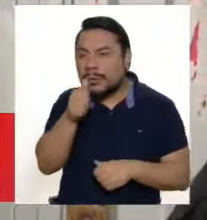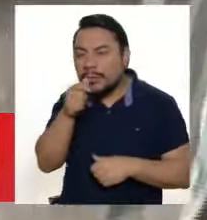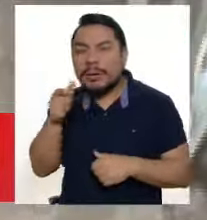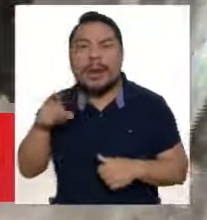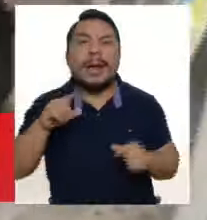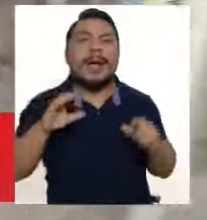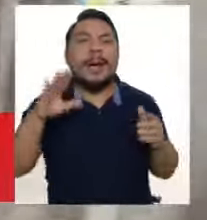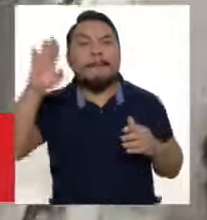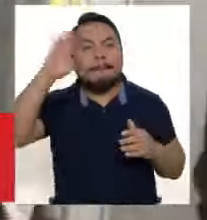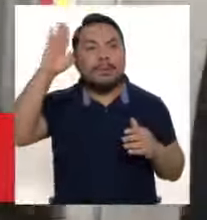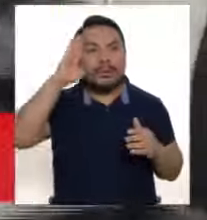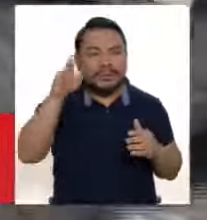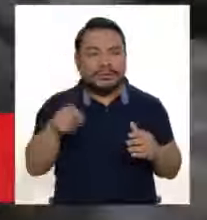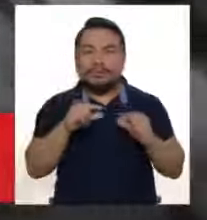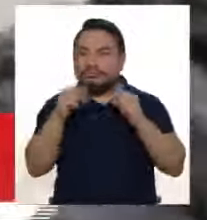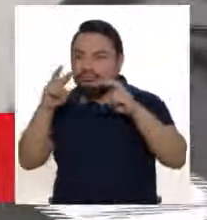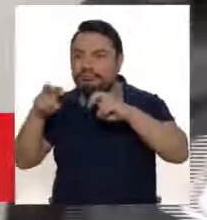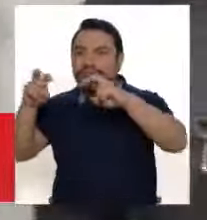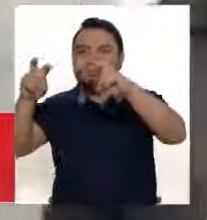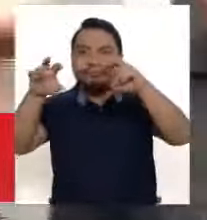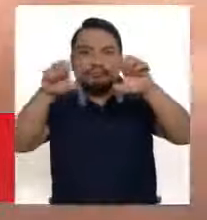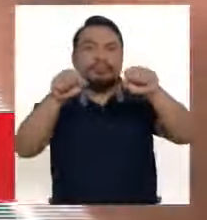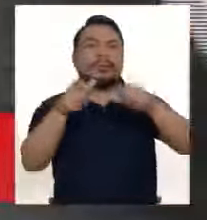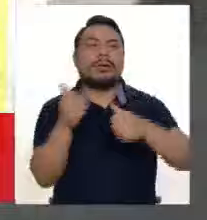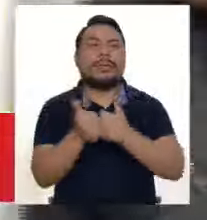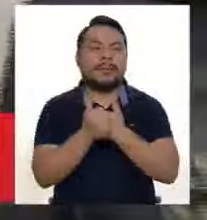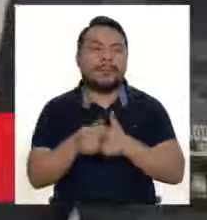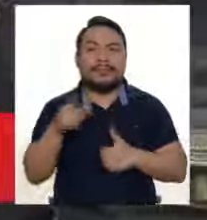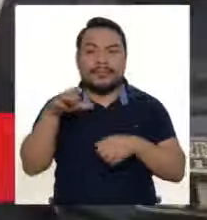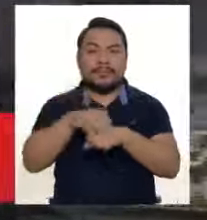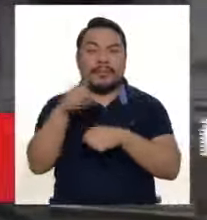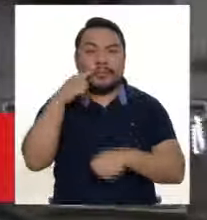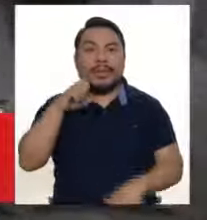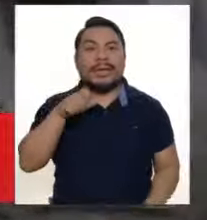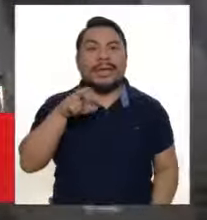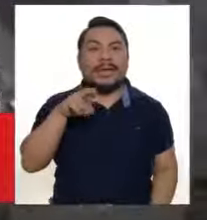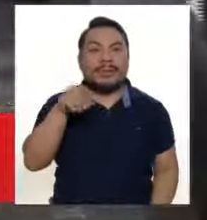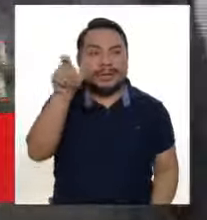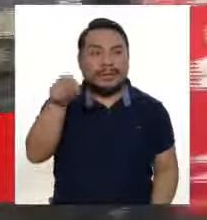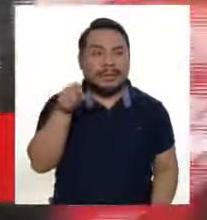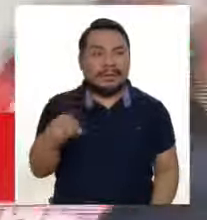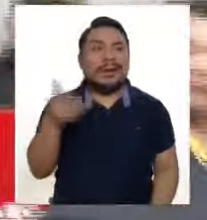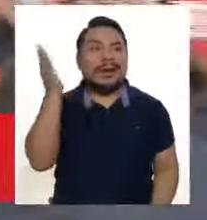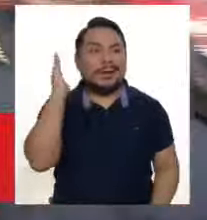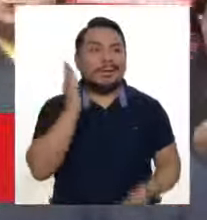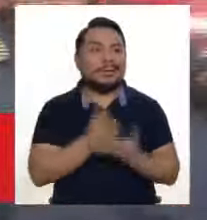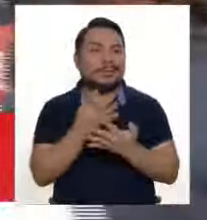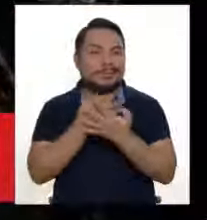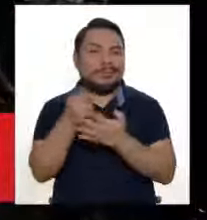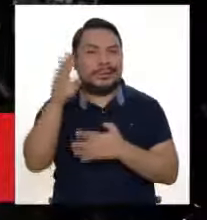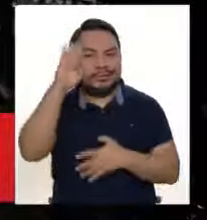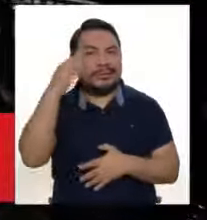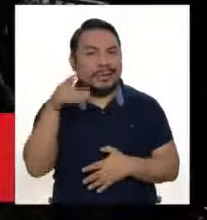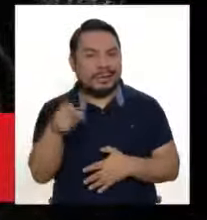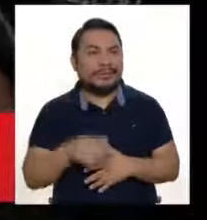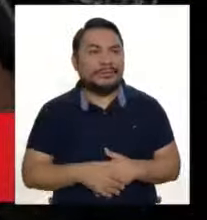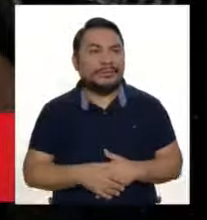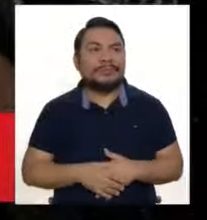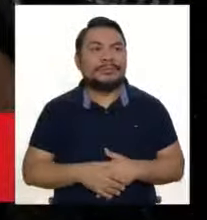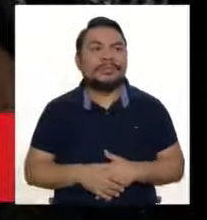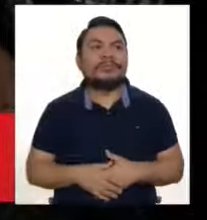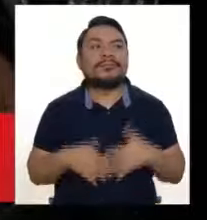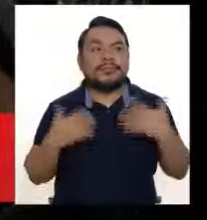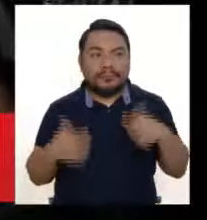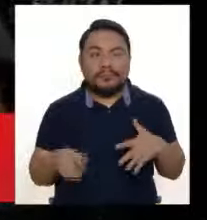Seguro. Uno de ellos fue identificado como Edwin Antonio Quispe Martínez, con historial delictivo. Se encuentra